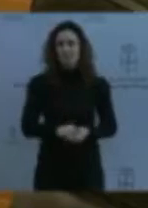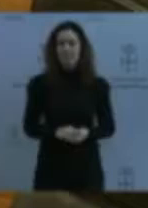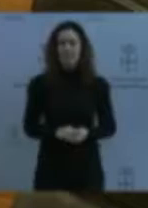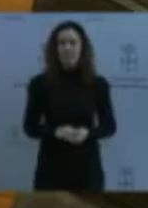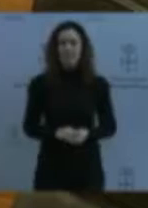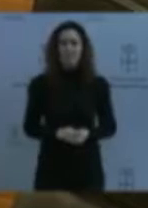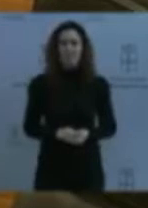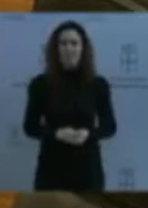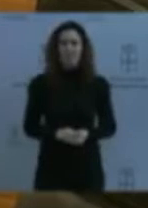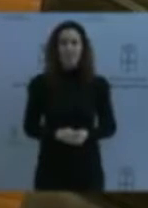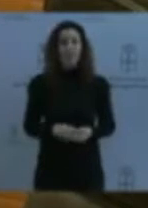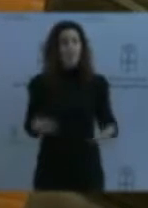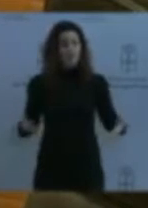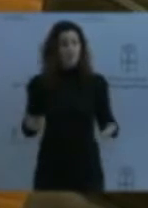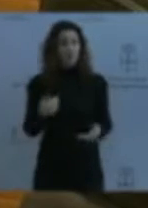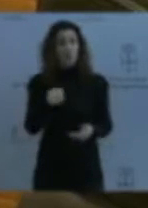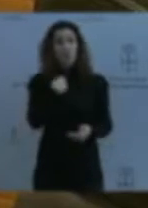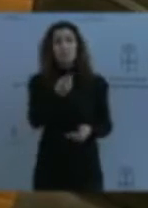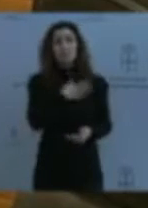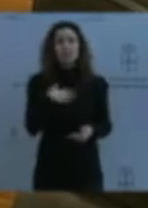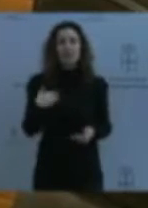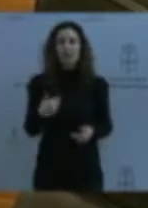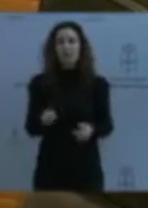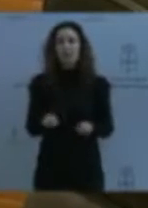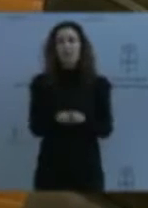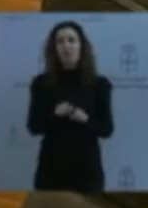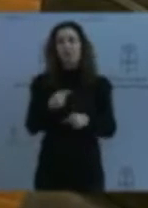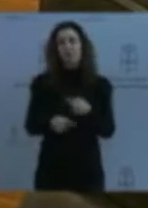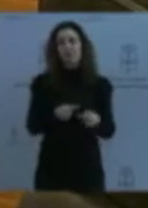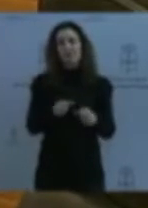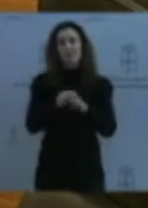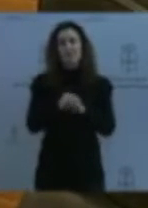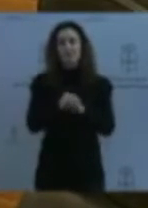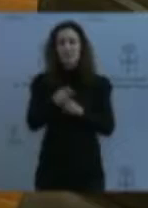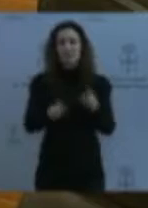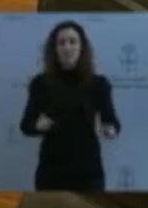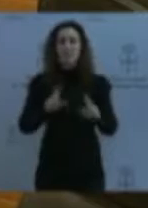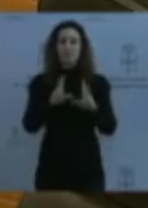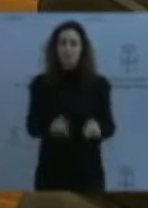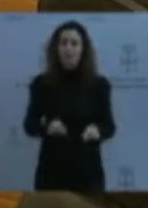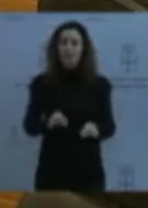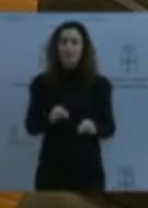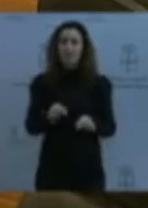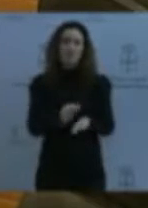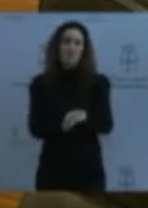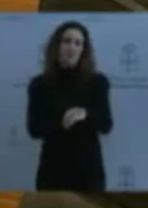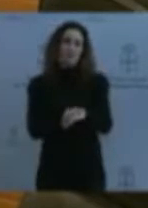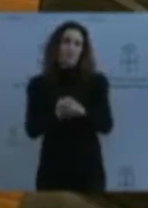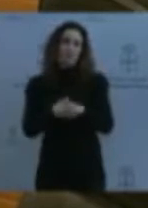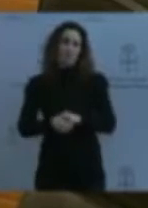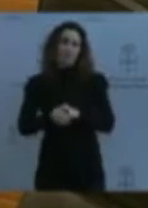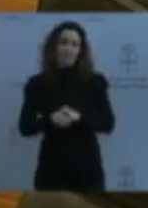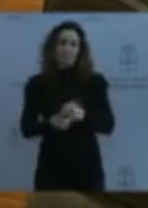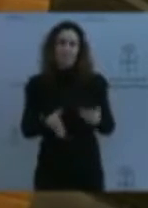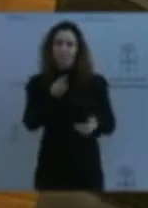queremos dar las condolencias a las familias y a los amigos de las personas fallecidas en Asturias a raíz durante estas inundaciones, y